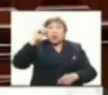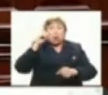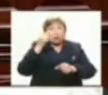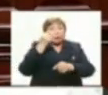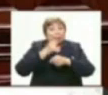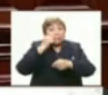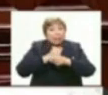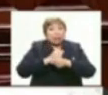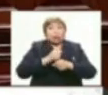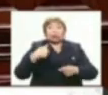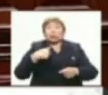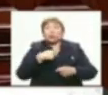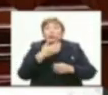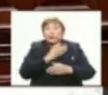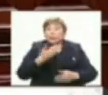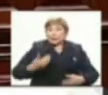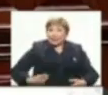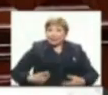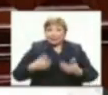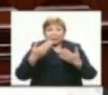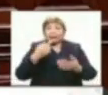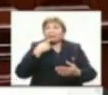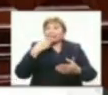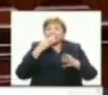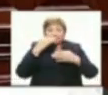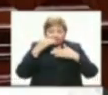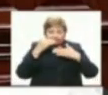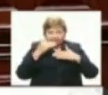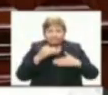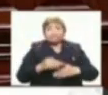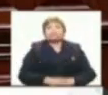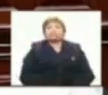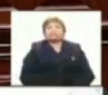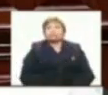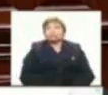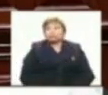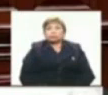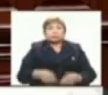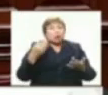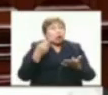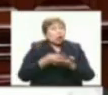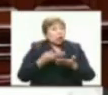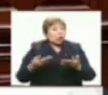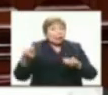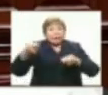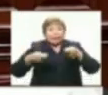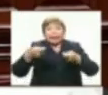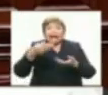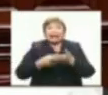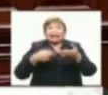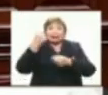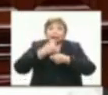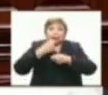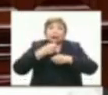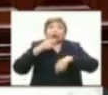año, nuestro gobierno implementará las siguientes medidas. Golpe de inversión pública y generación de